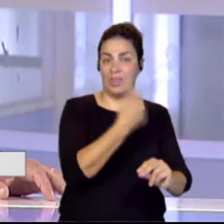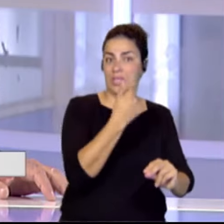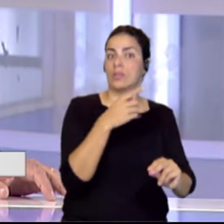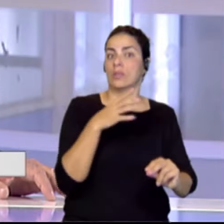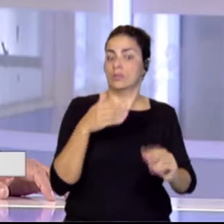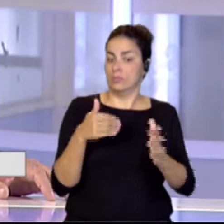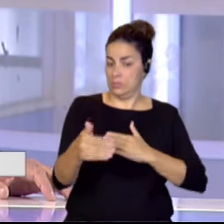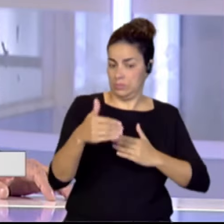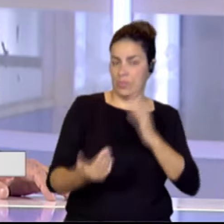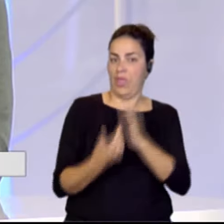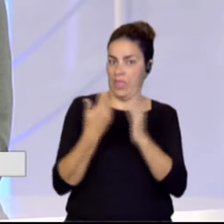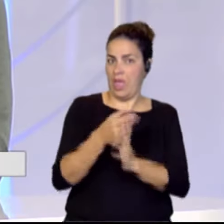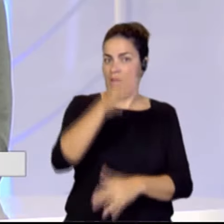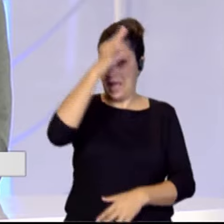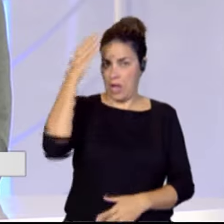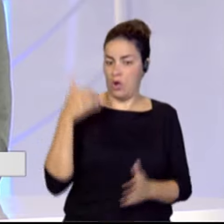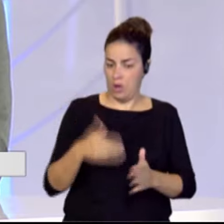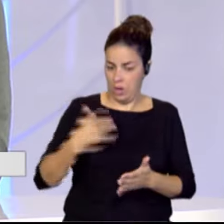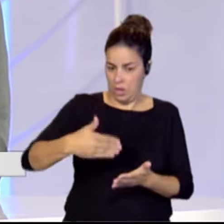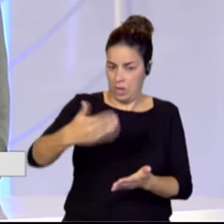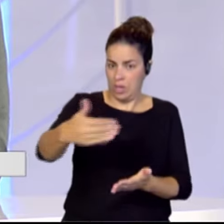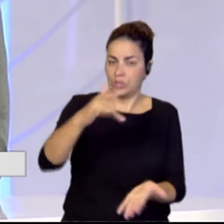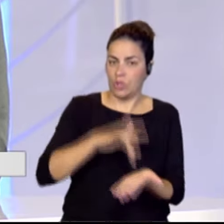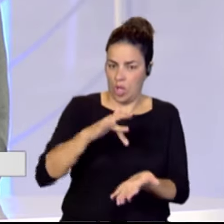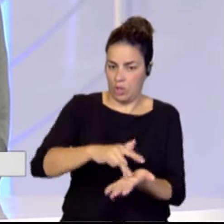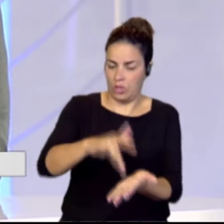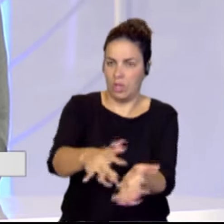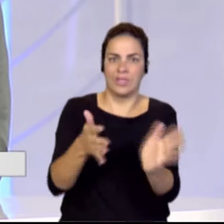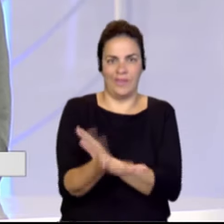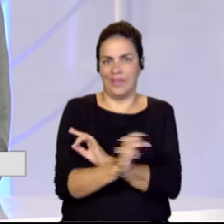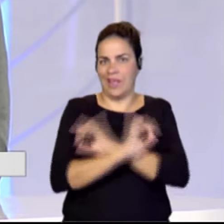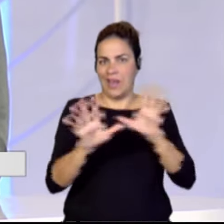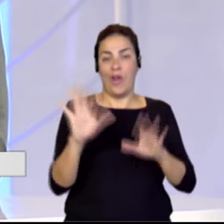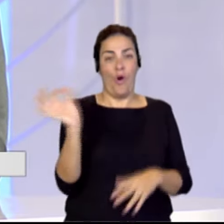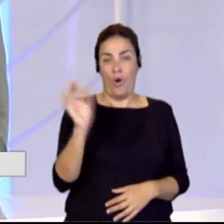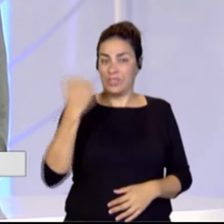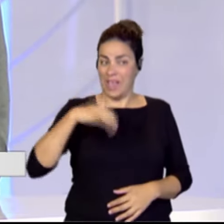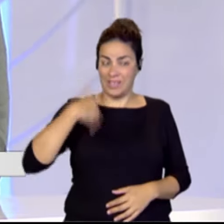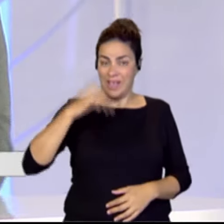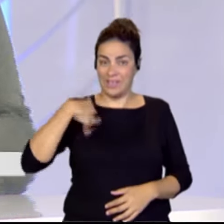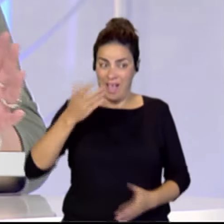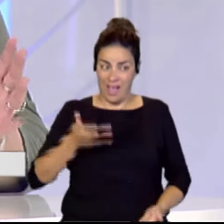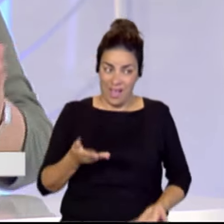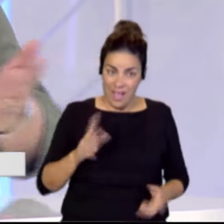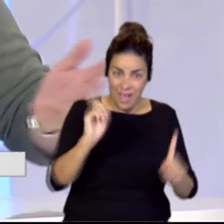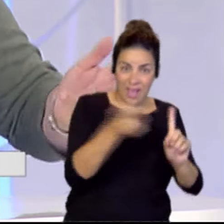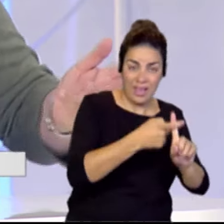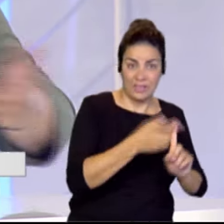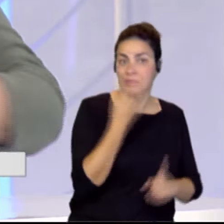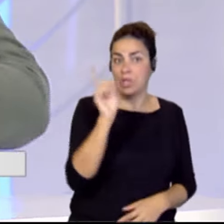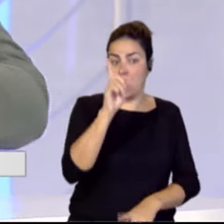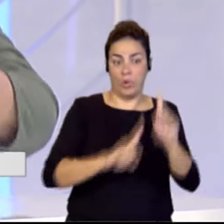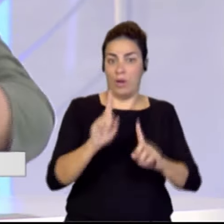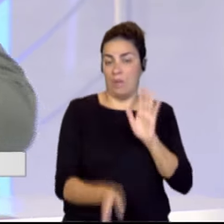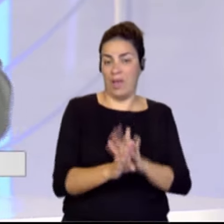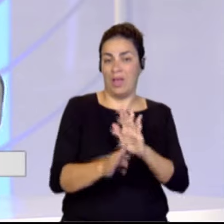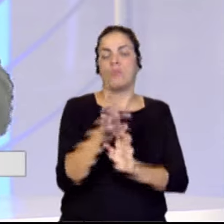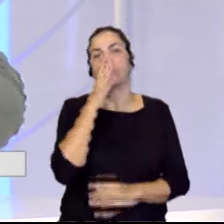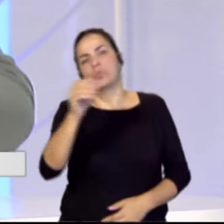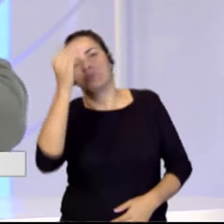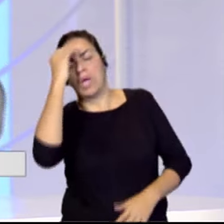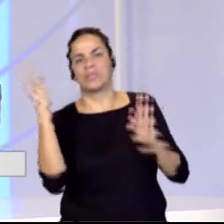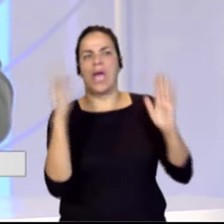entonces claro Hay una cosa que está Clara o Metes mano al tema o aquí volvemos a padecer porque Claro en verano tú dices Bueno excepto